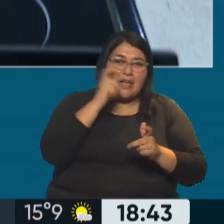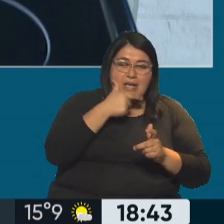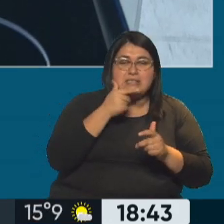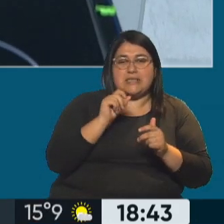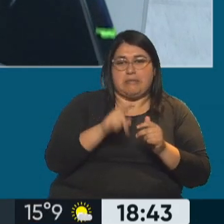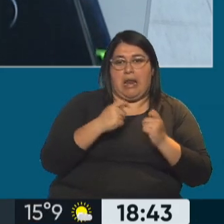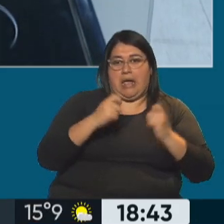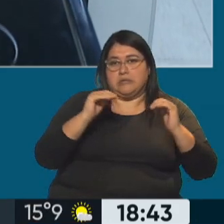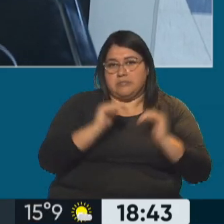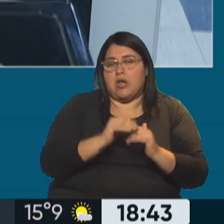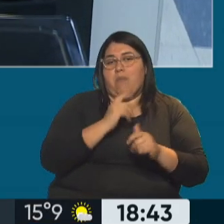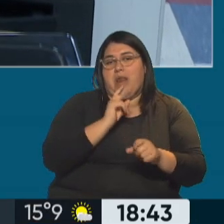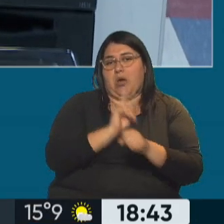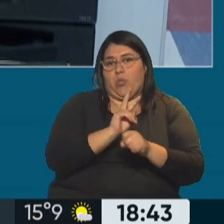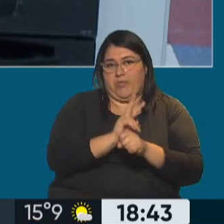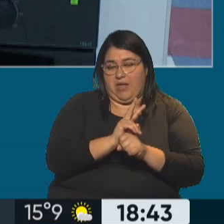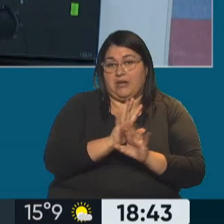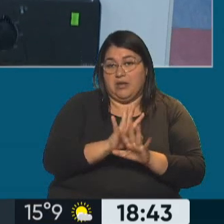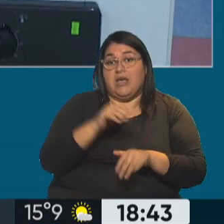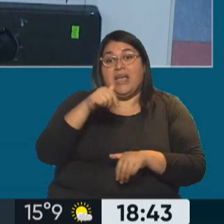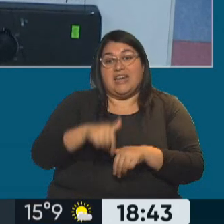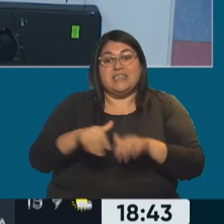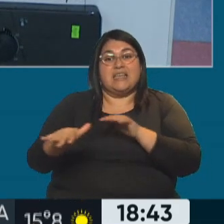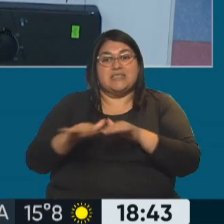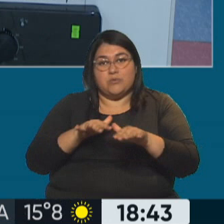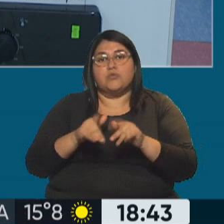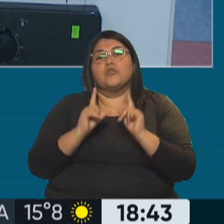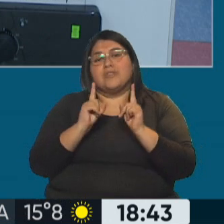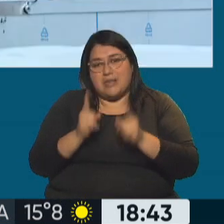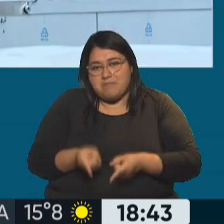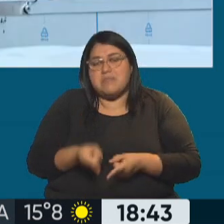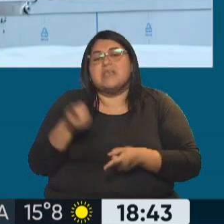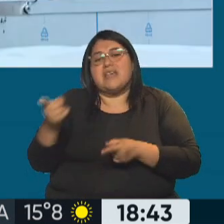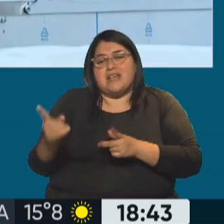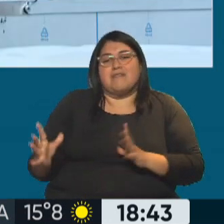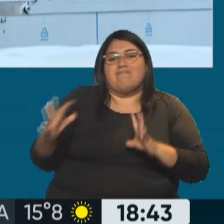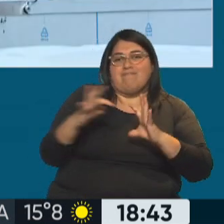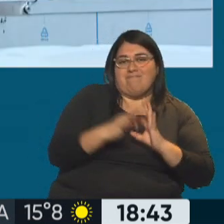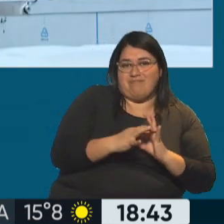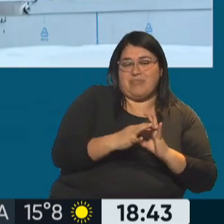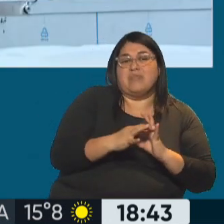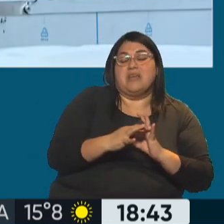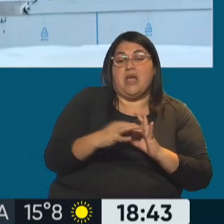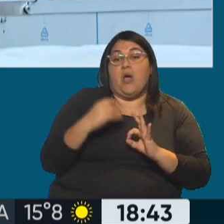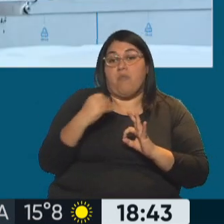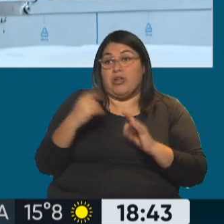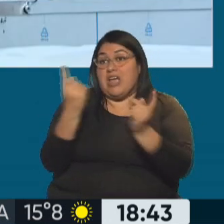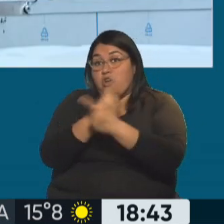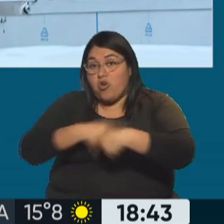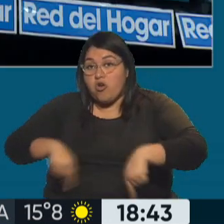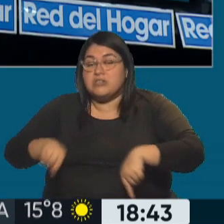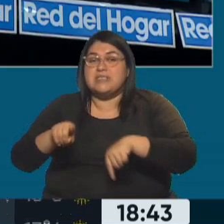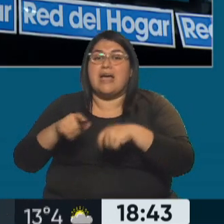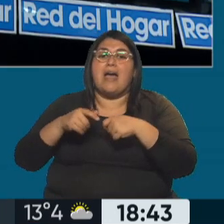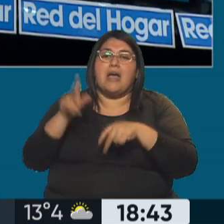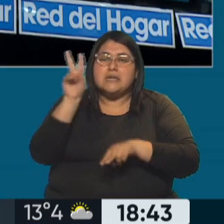el consumo de electricidad. Entonces, en este sentido también viene en concordancia con eso, de que se hayan incluido artefactos y